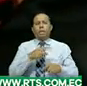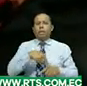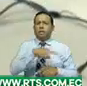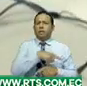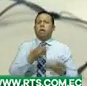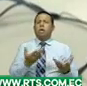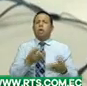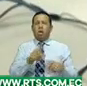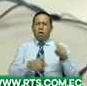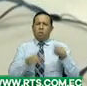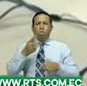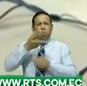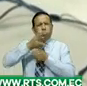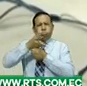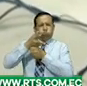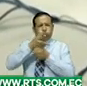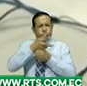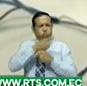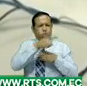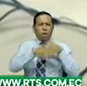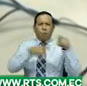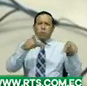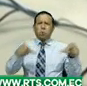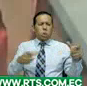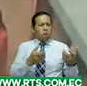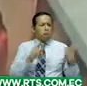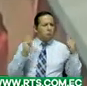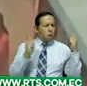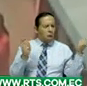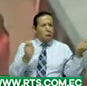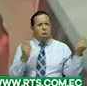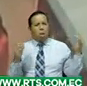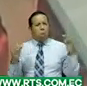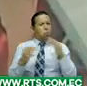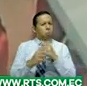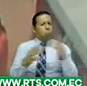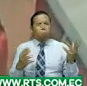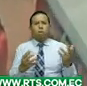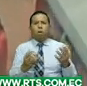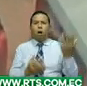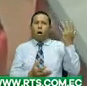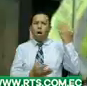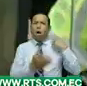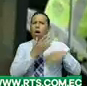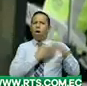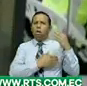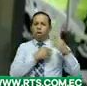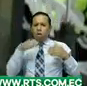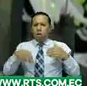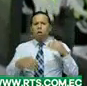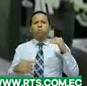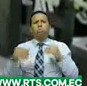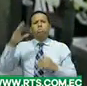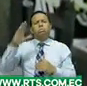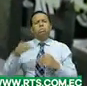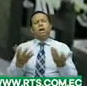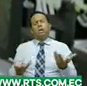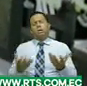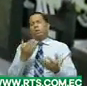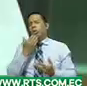de videovigilancia también creció en un 62% en comparativa con el carnaval del año pasado, de acuerdo a los siguientes